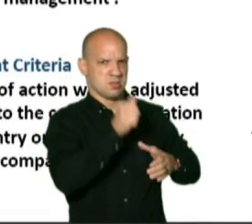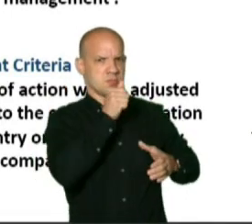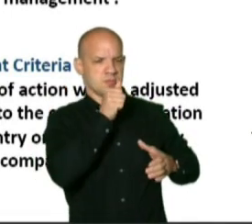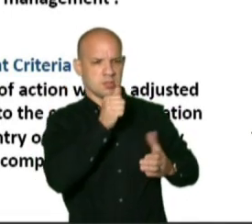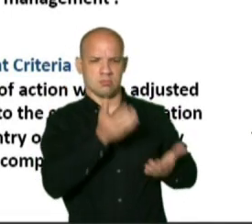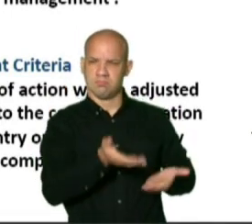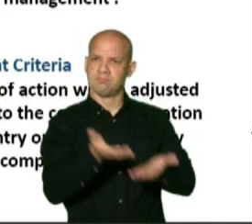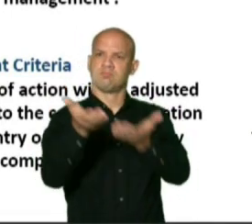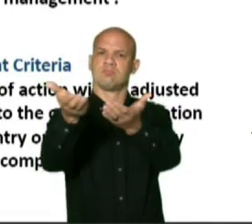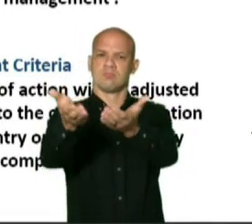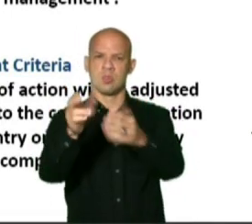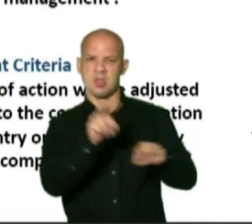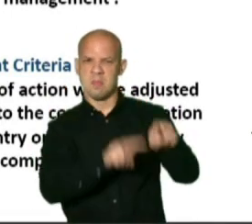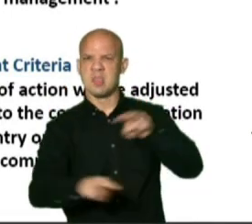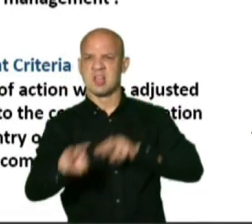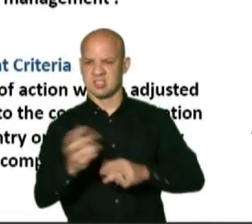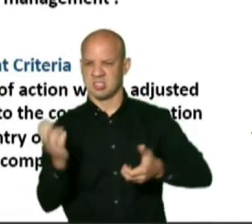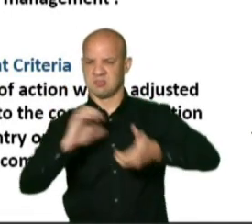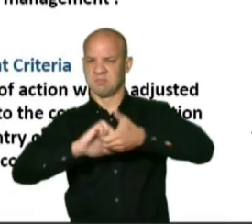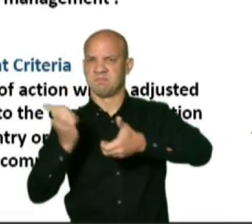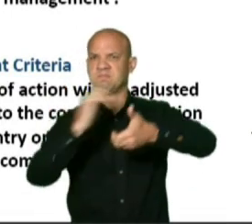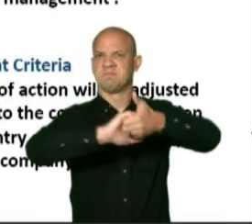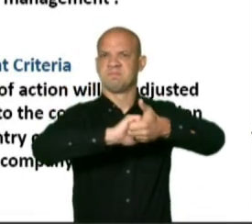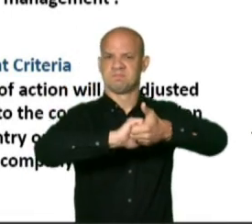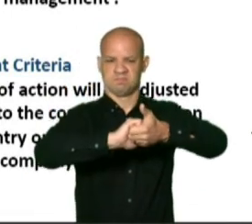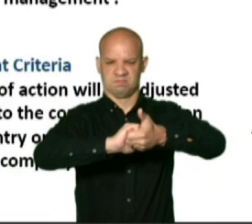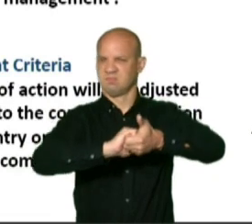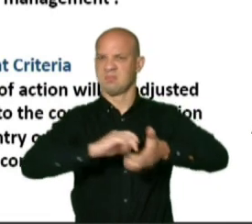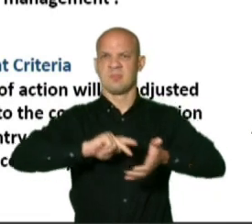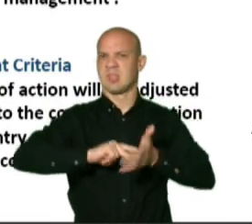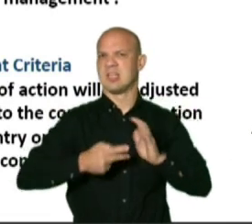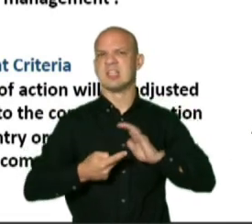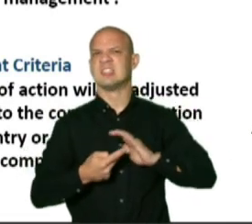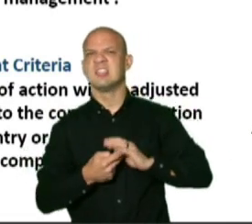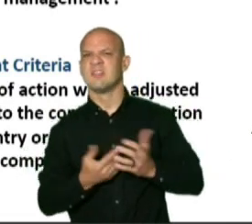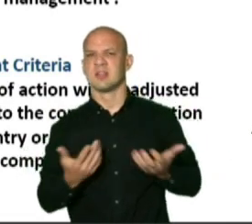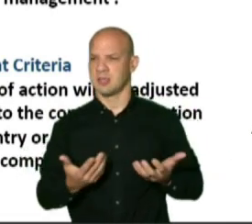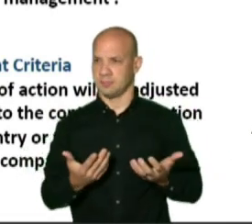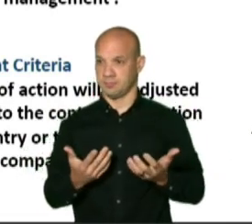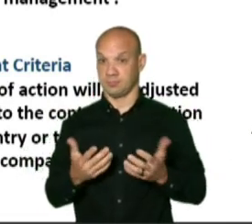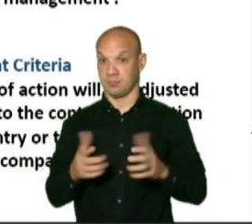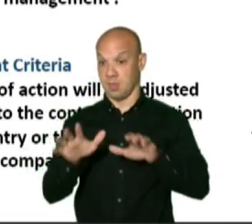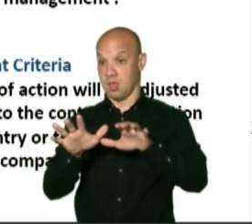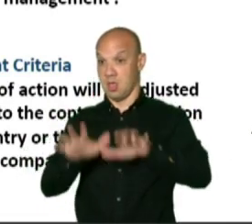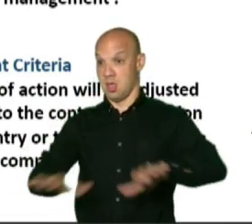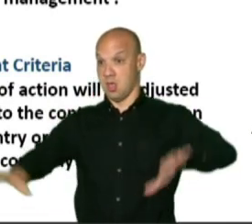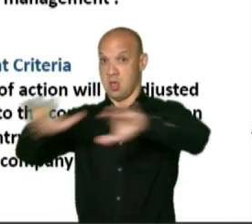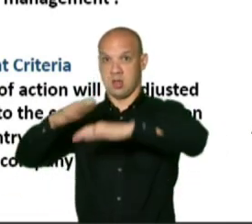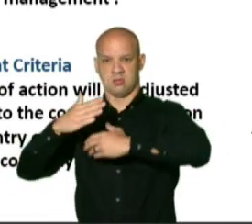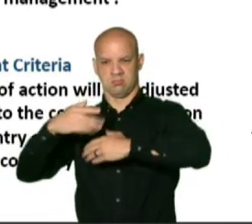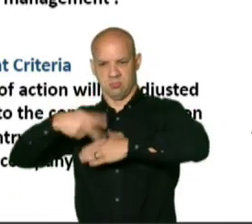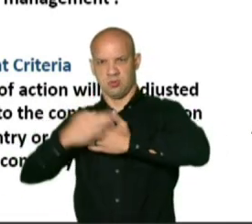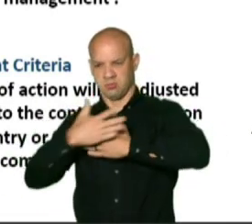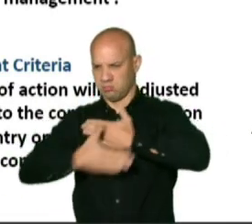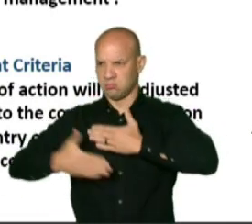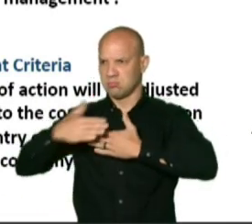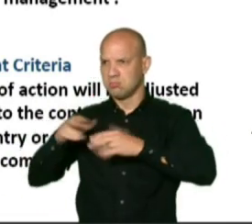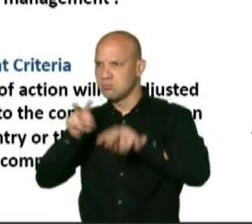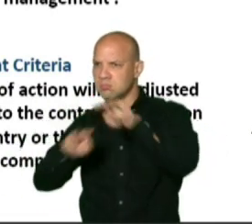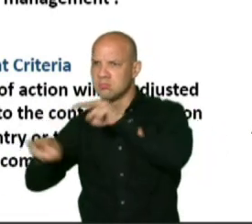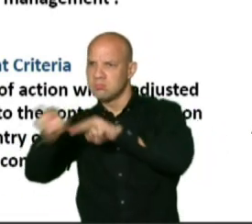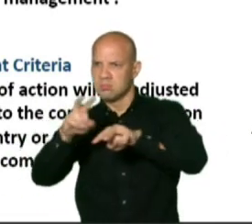sistema de vigilancia colaborativa que se basa en el estado de riesgo del país. Este sistema de vigilancia